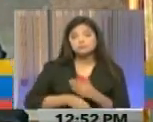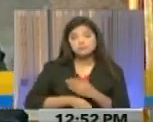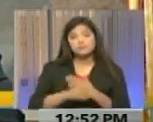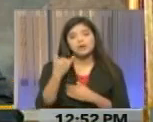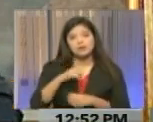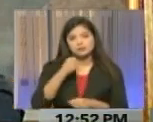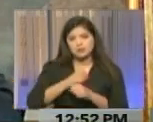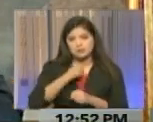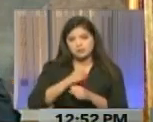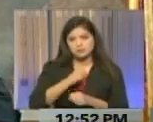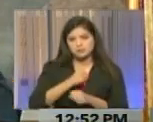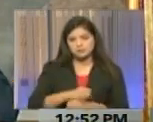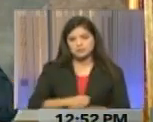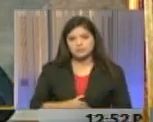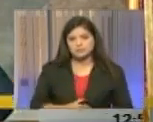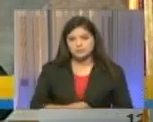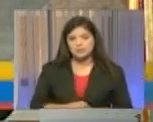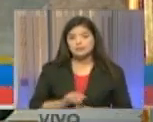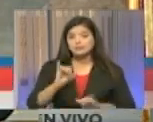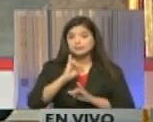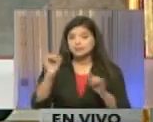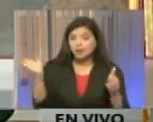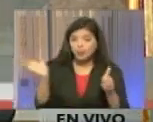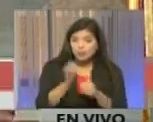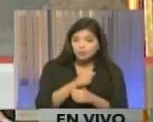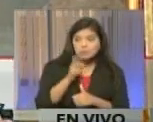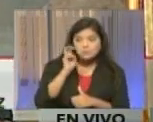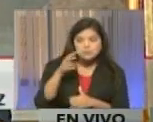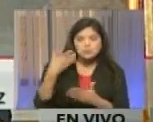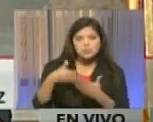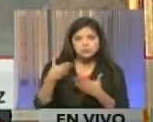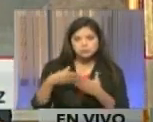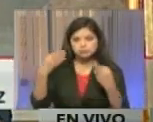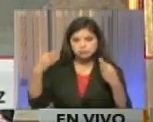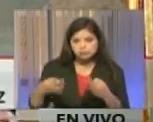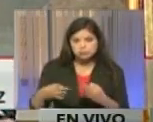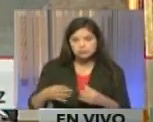operando. Hemos encontrado evidencias